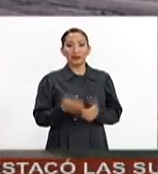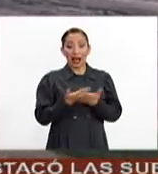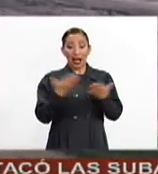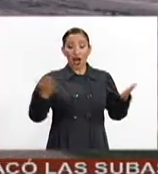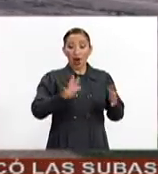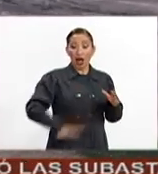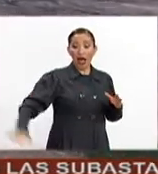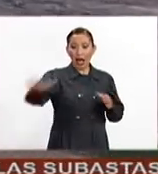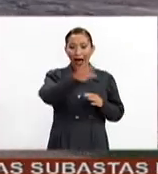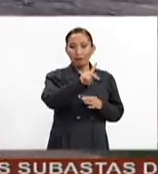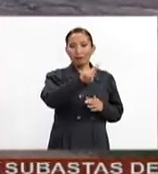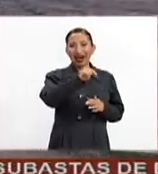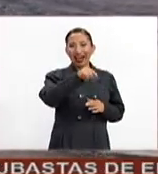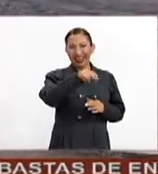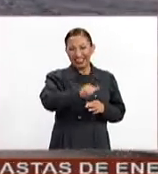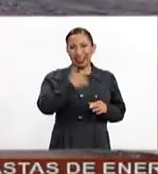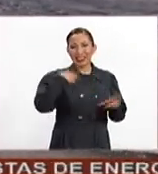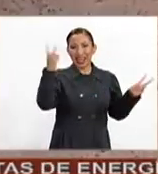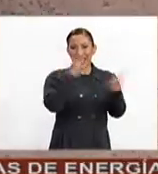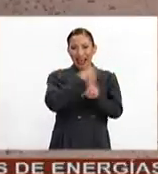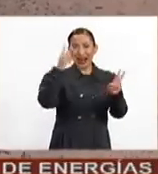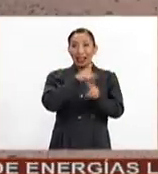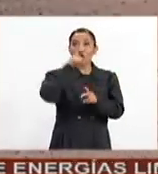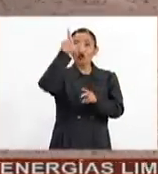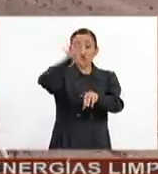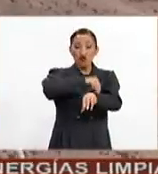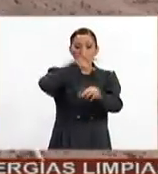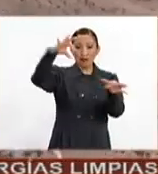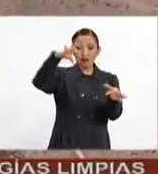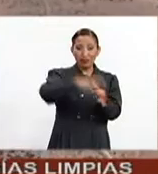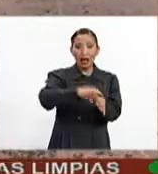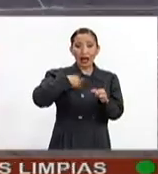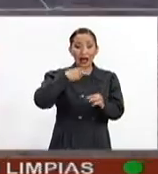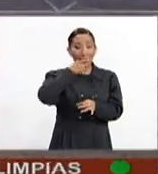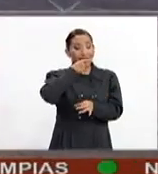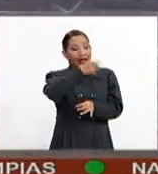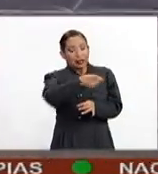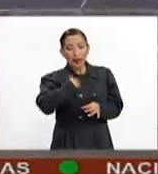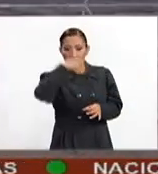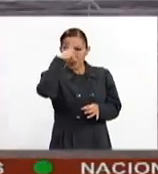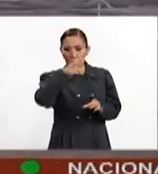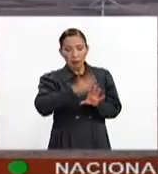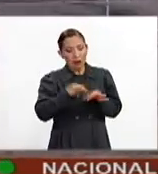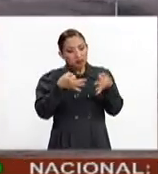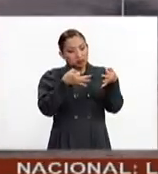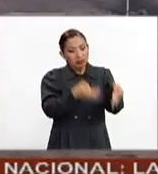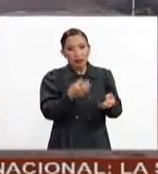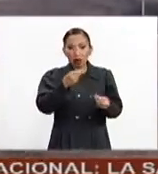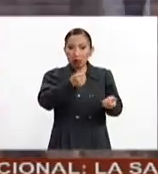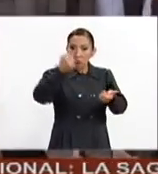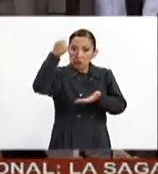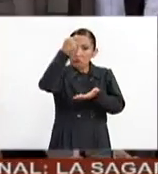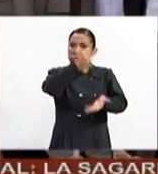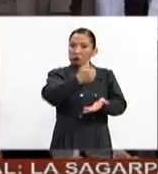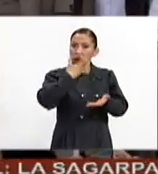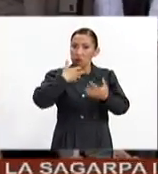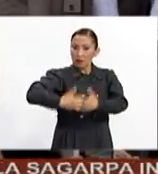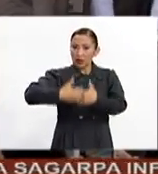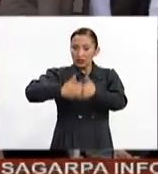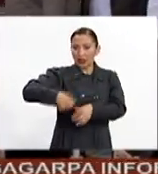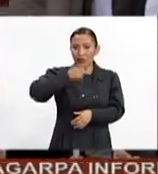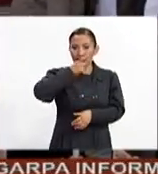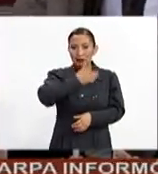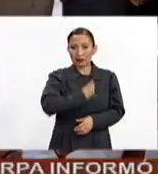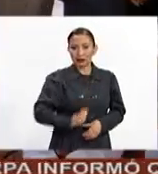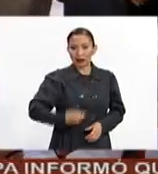Ahora este es el parque de energía eólica más grande del país, lo cual acredita que México es más atractivo a las inversiones, afirmó el